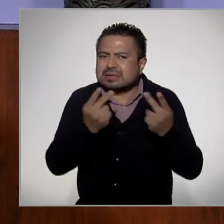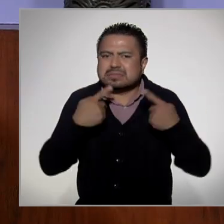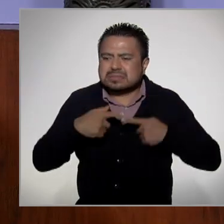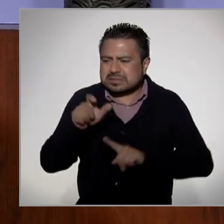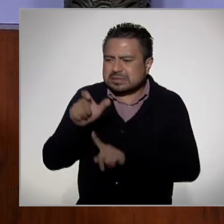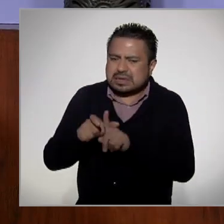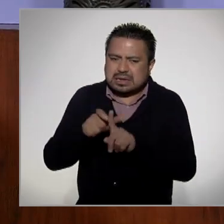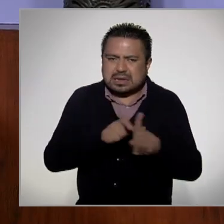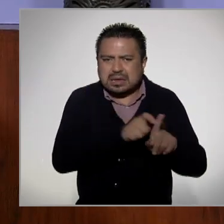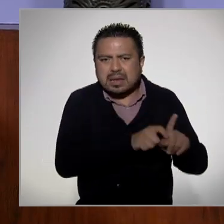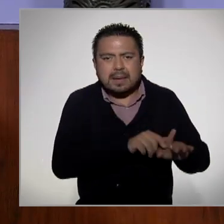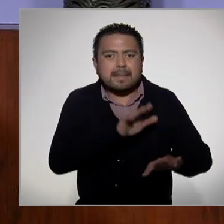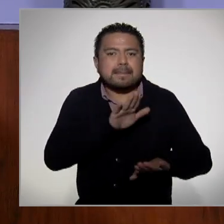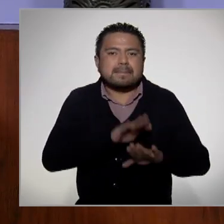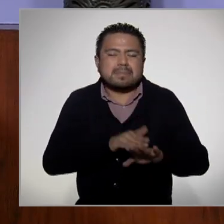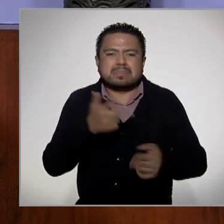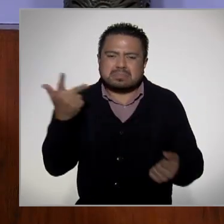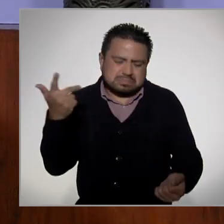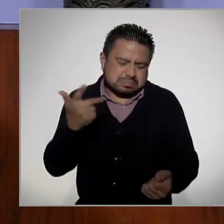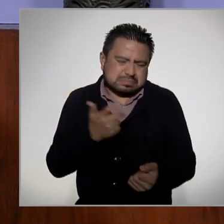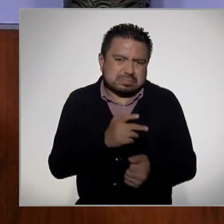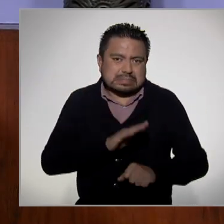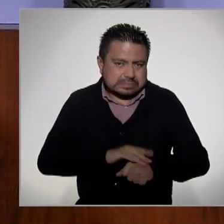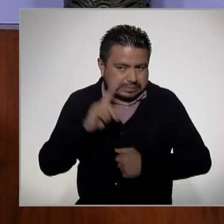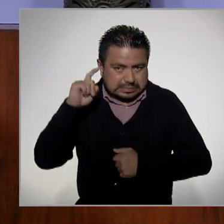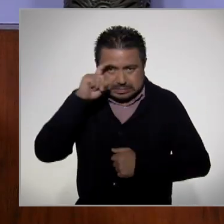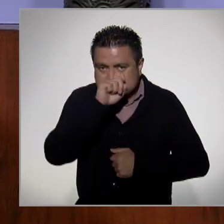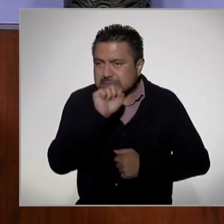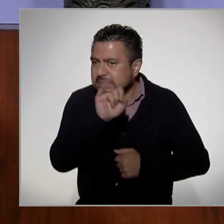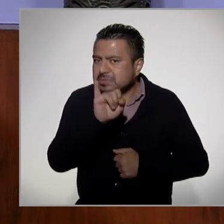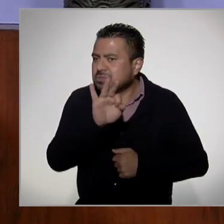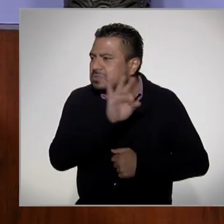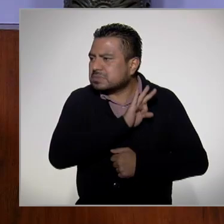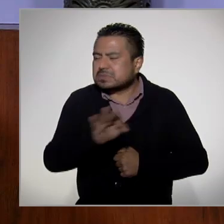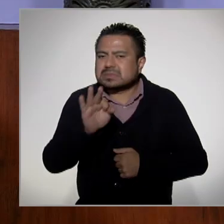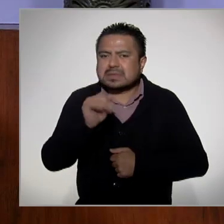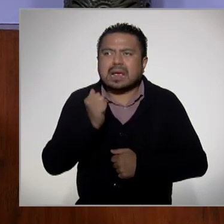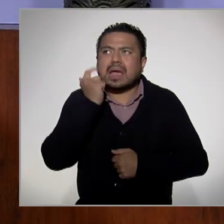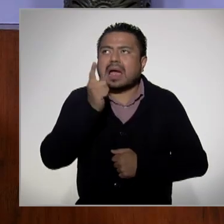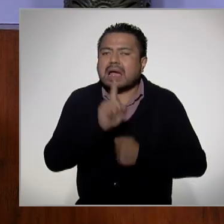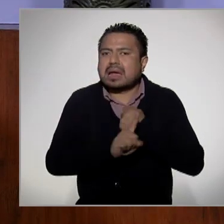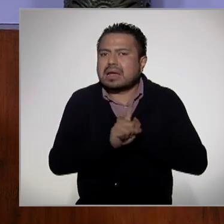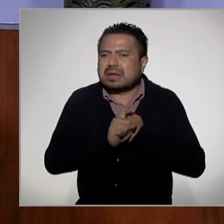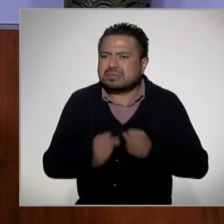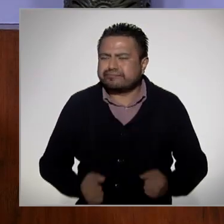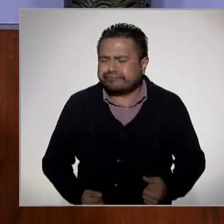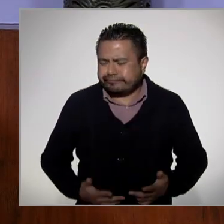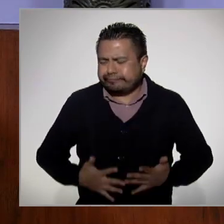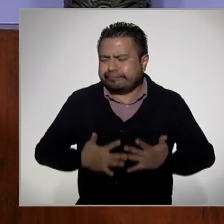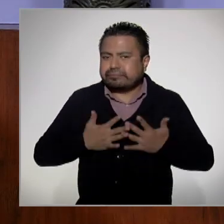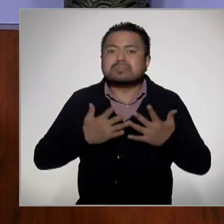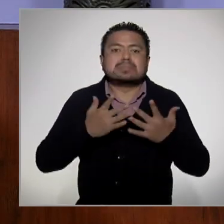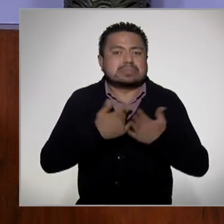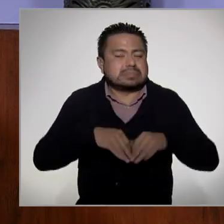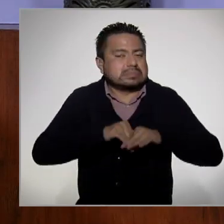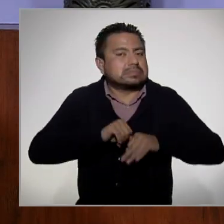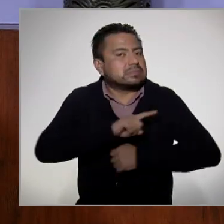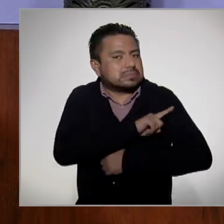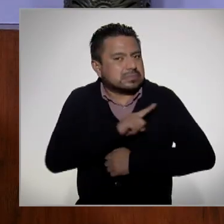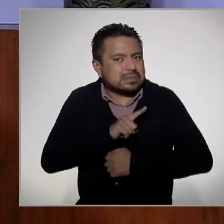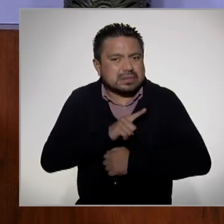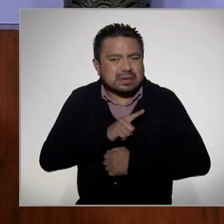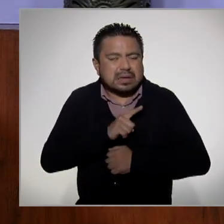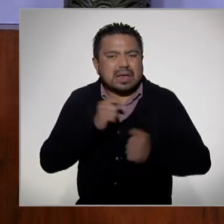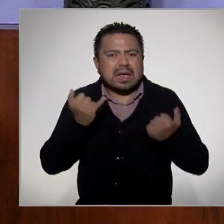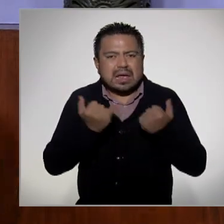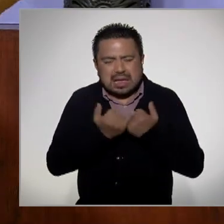la forma intravenosa es un poco complicada puede dar algunas reacciones alérgicas y esto es importante que se tiene que hacer en un